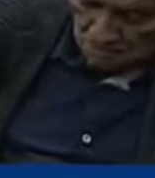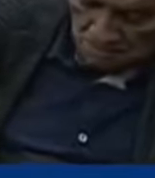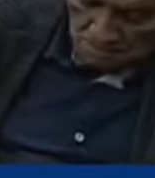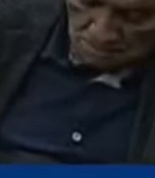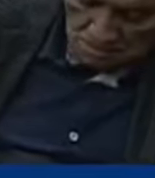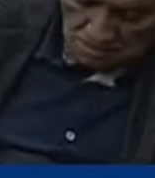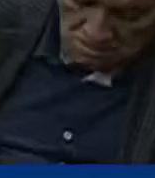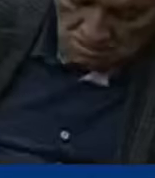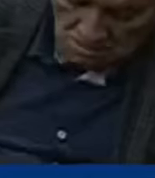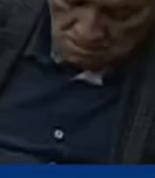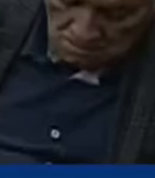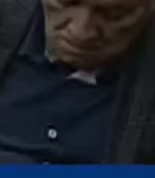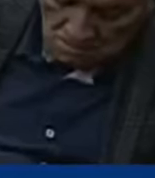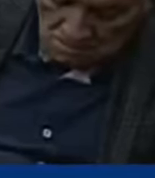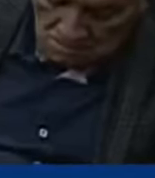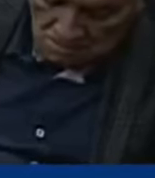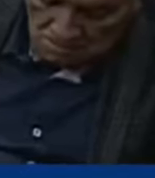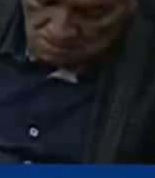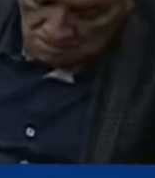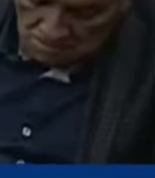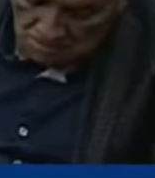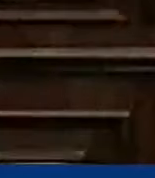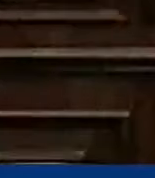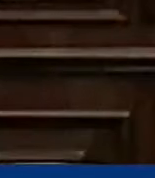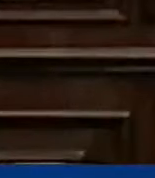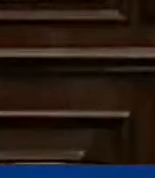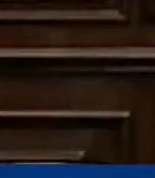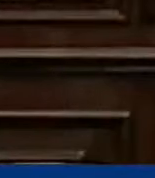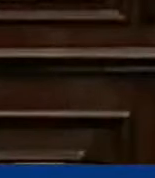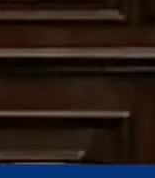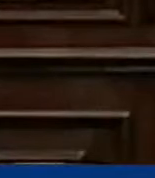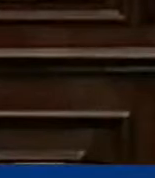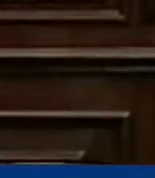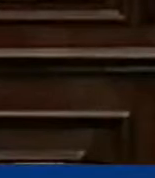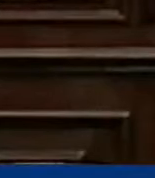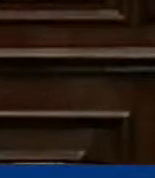Para eso nosotros presentamos